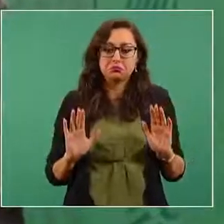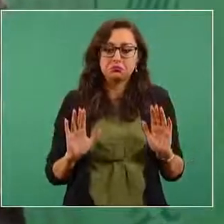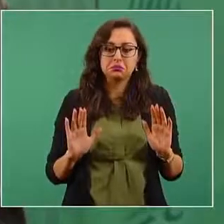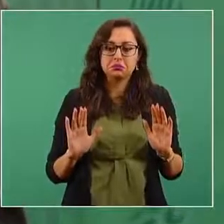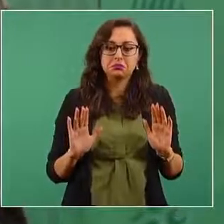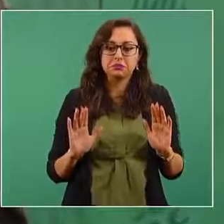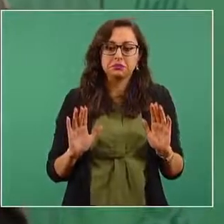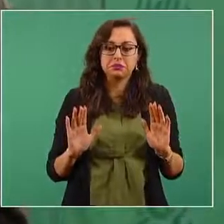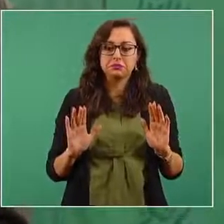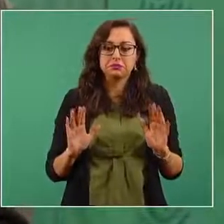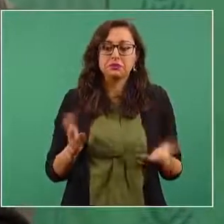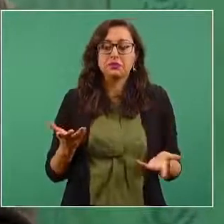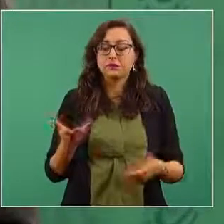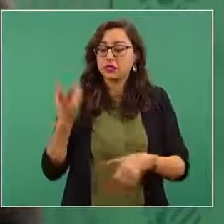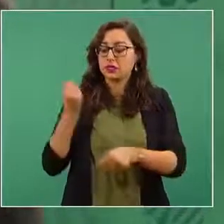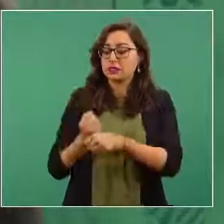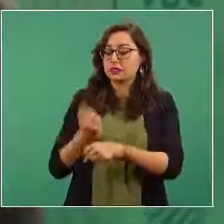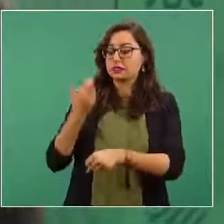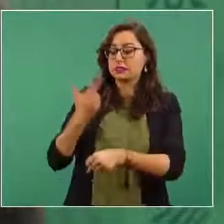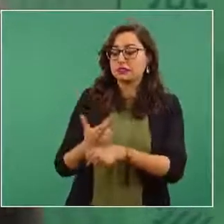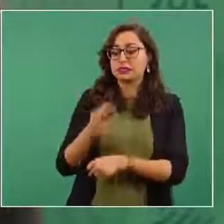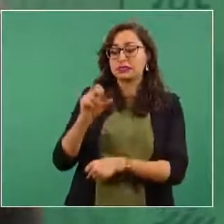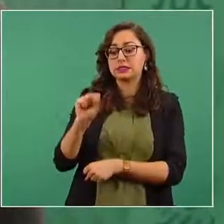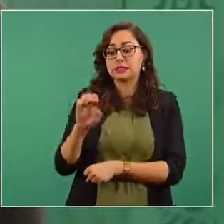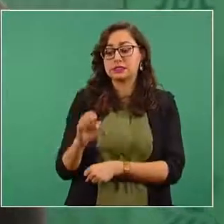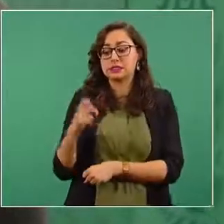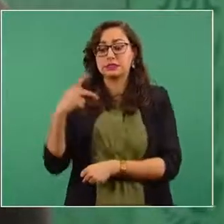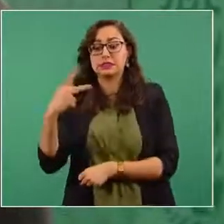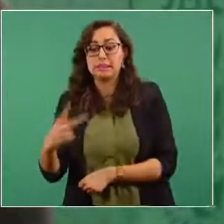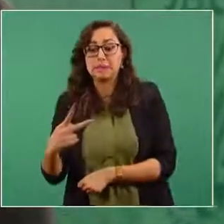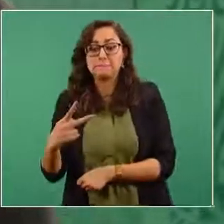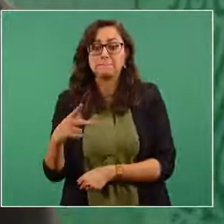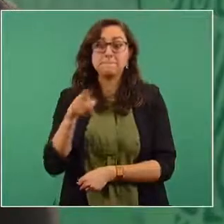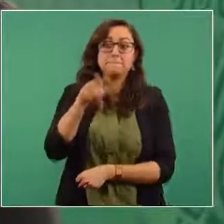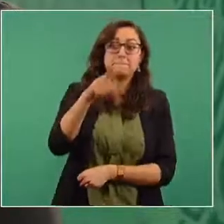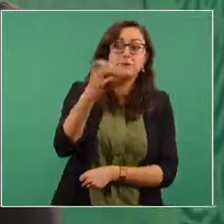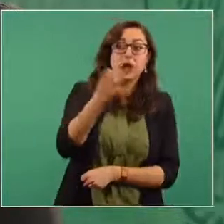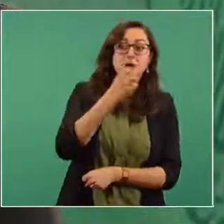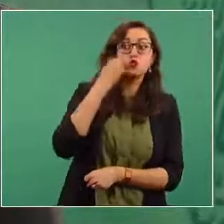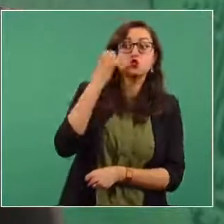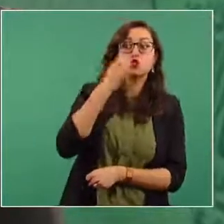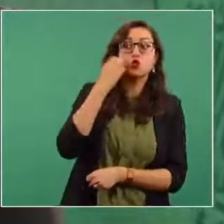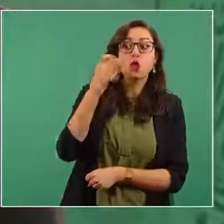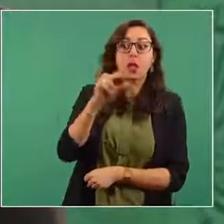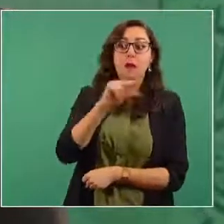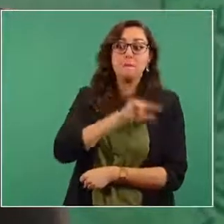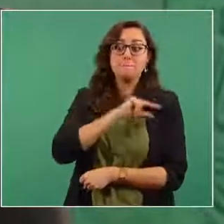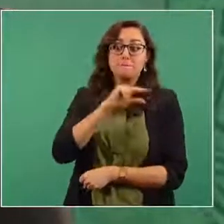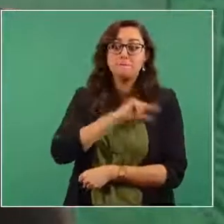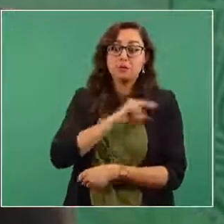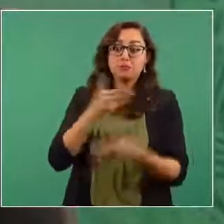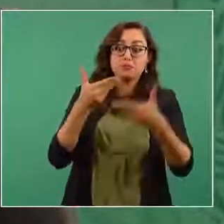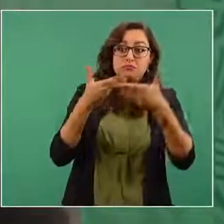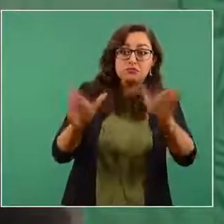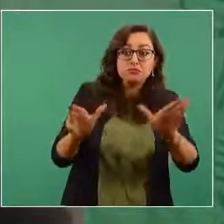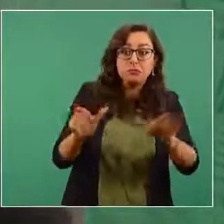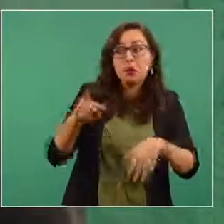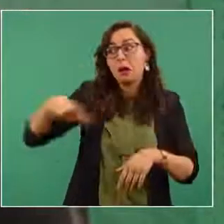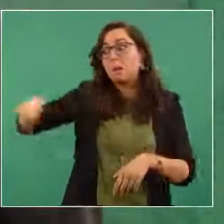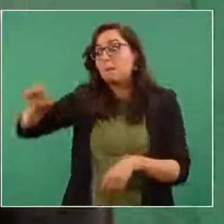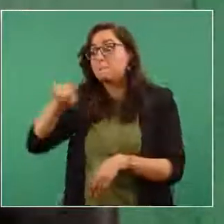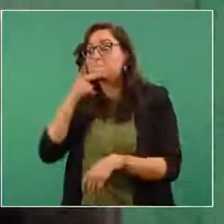secretaria de Educación es que se respete la decisión de padres de familia,